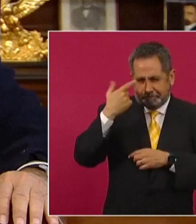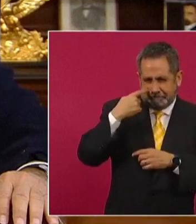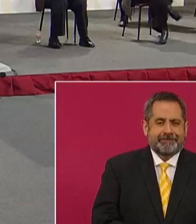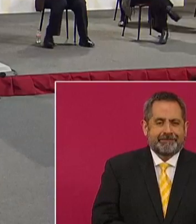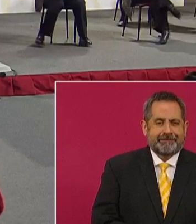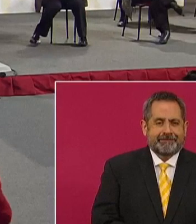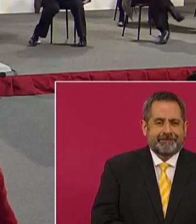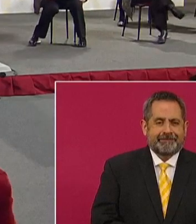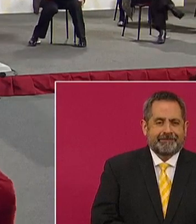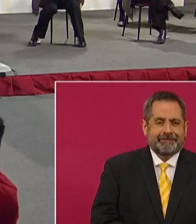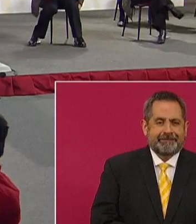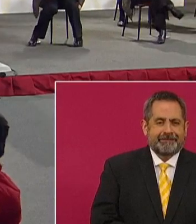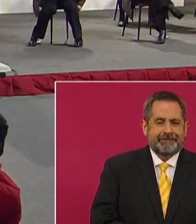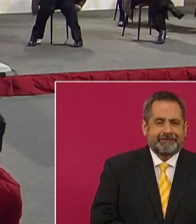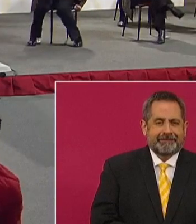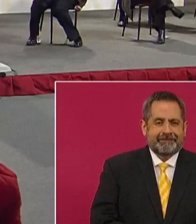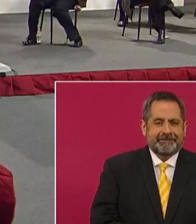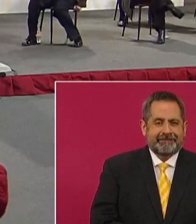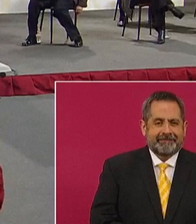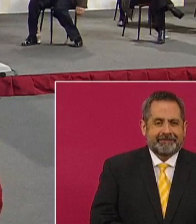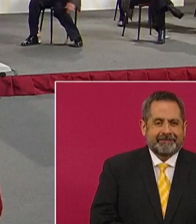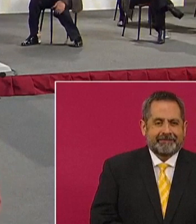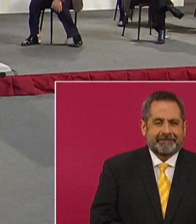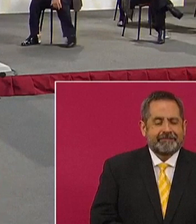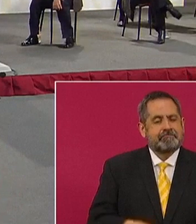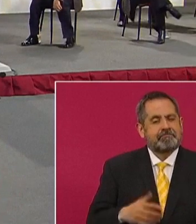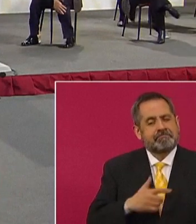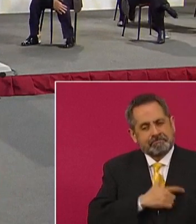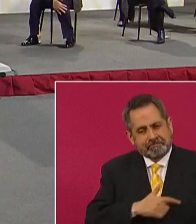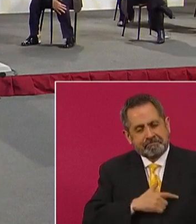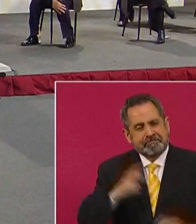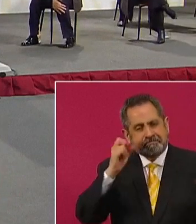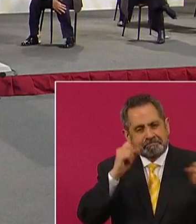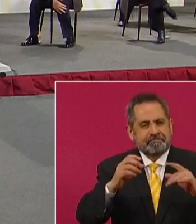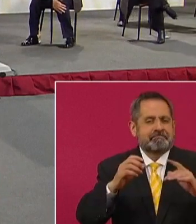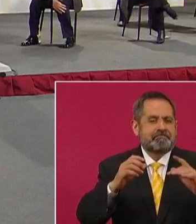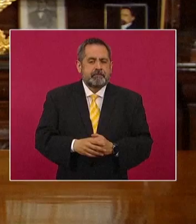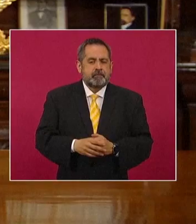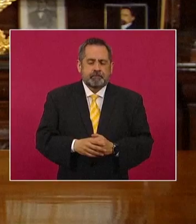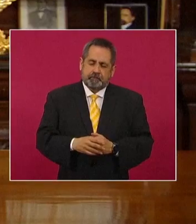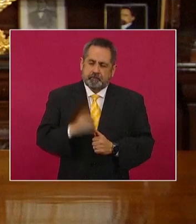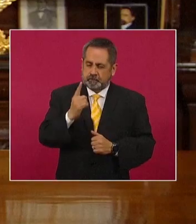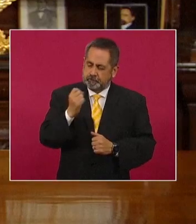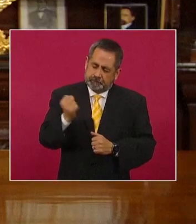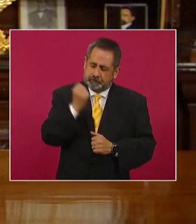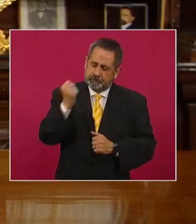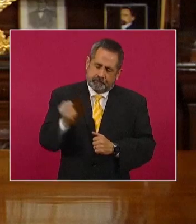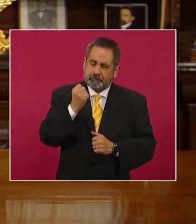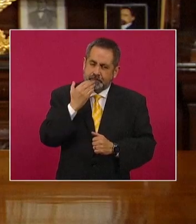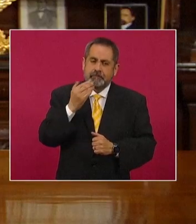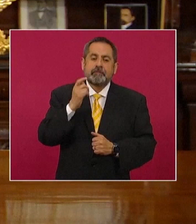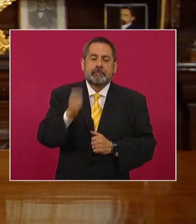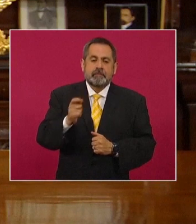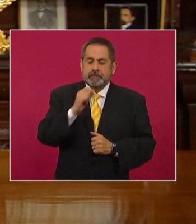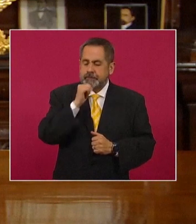matutina y consideró sus síntomas como una evidencia de que la variante omicron es menos peligroso nada mente no vamos a